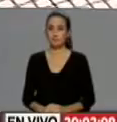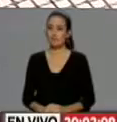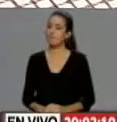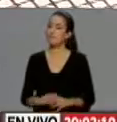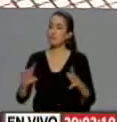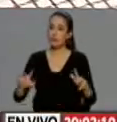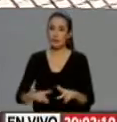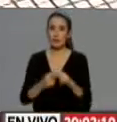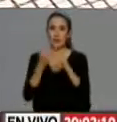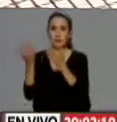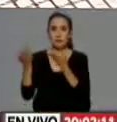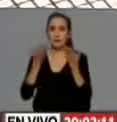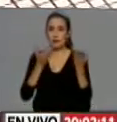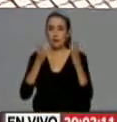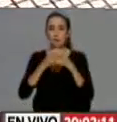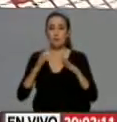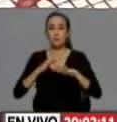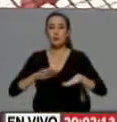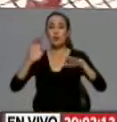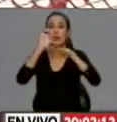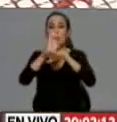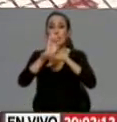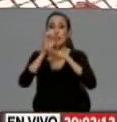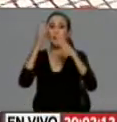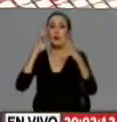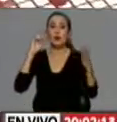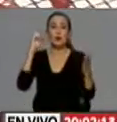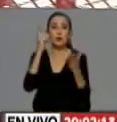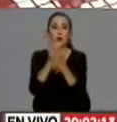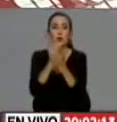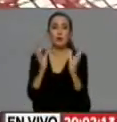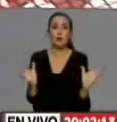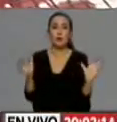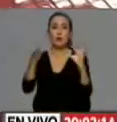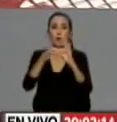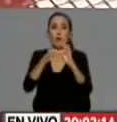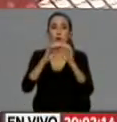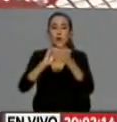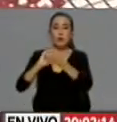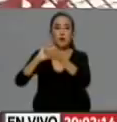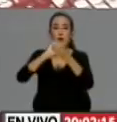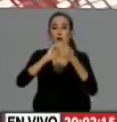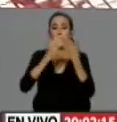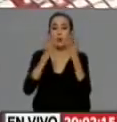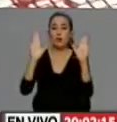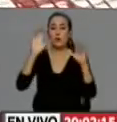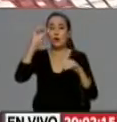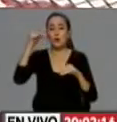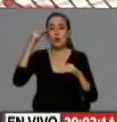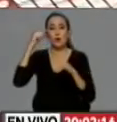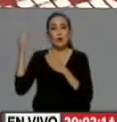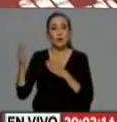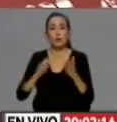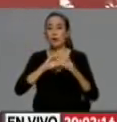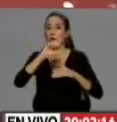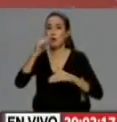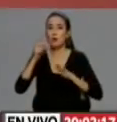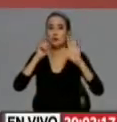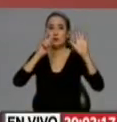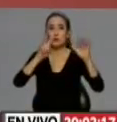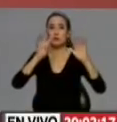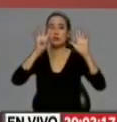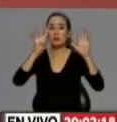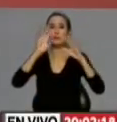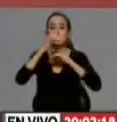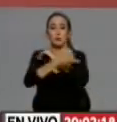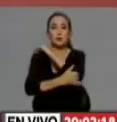Aquí iniciamos. El Ecuador oficializó su incorporación a la Alianza para el Gobierno Abierto. Con ello se suma a otros 79 países que